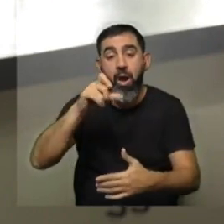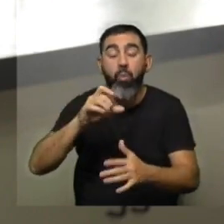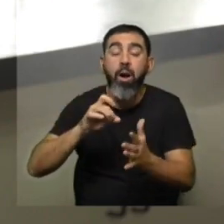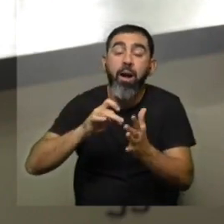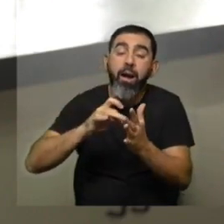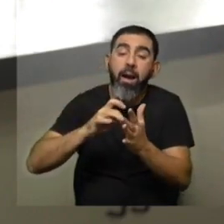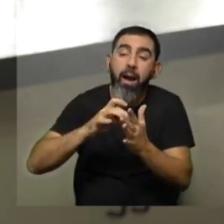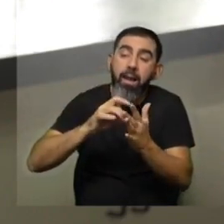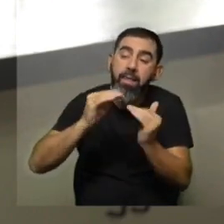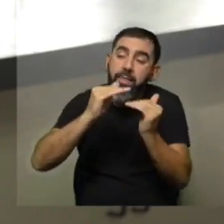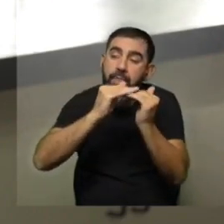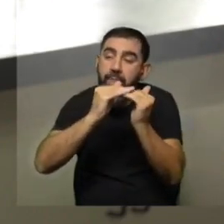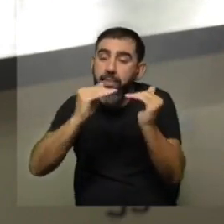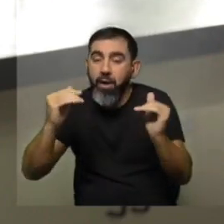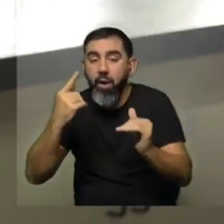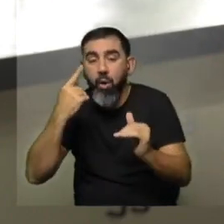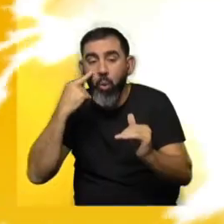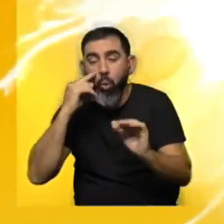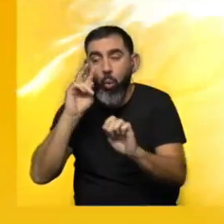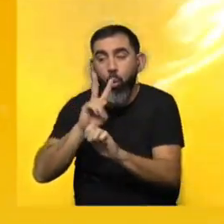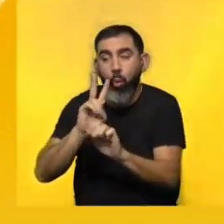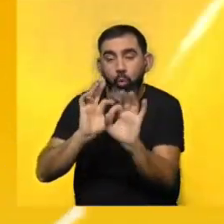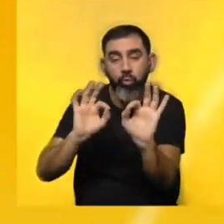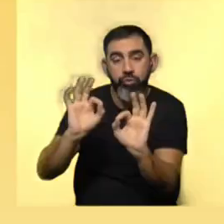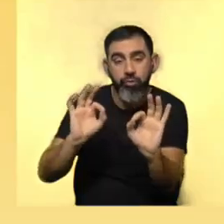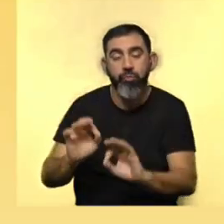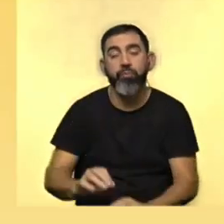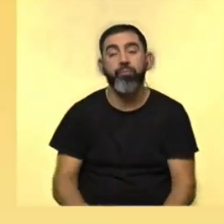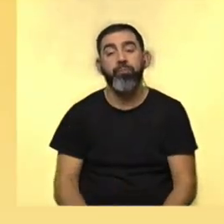calidad continua que conocemos, que está controlada.